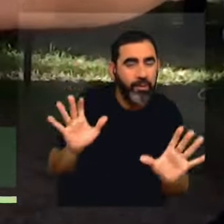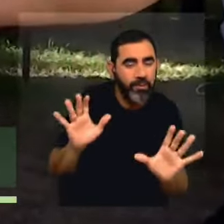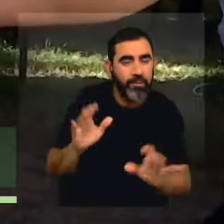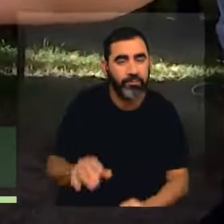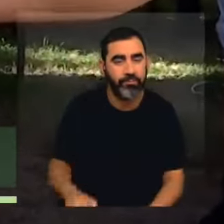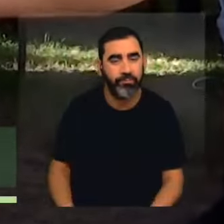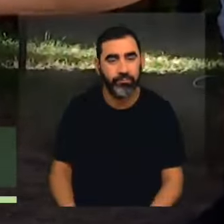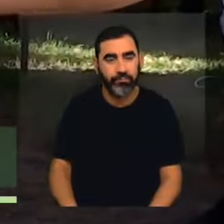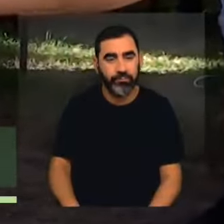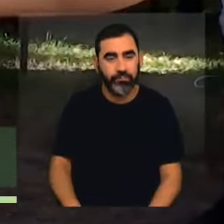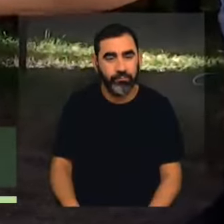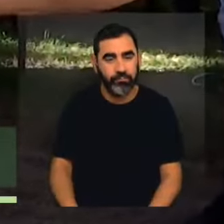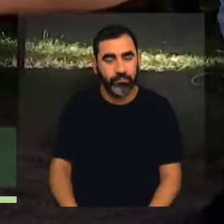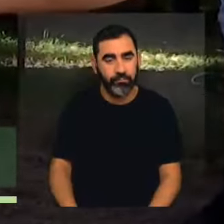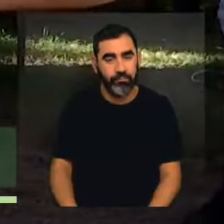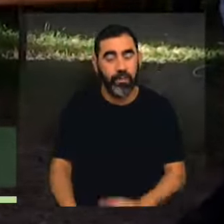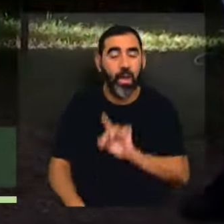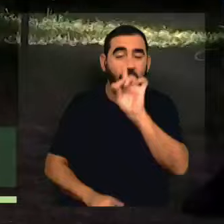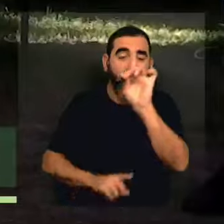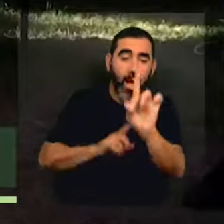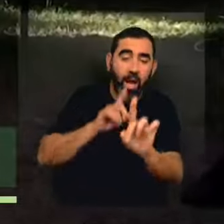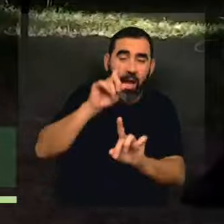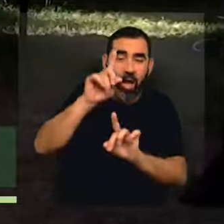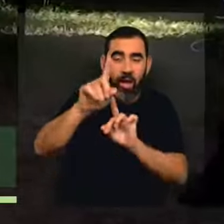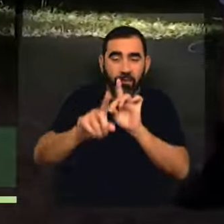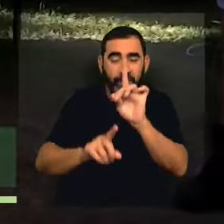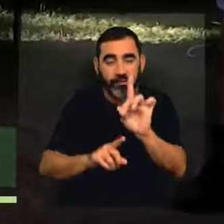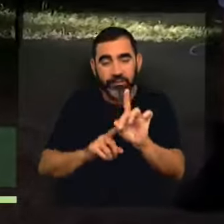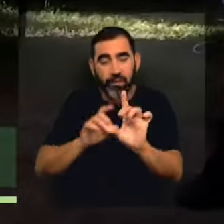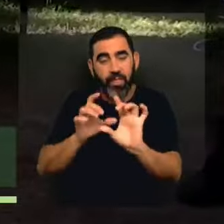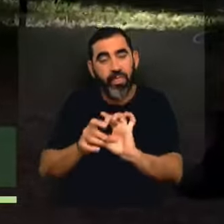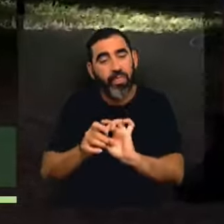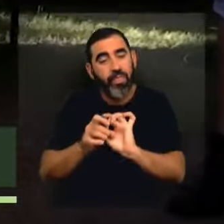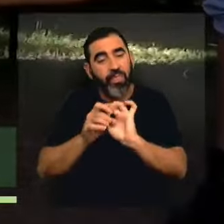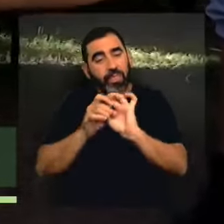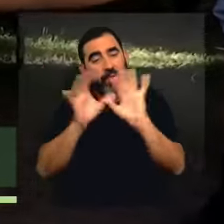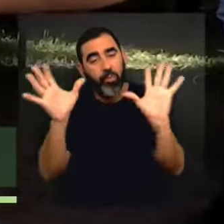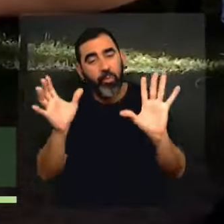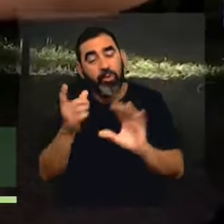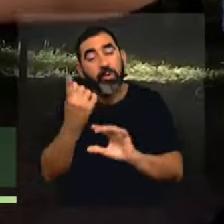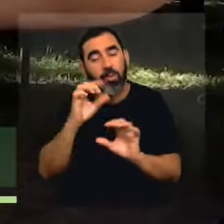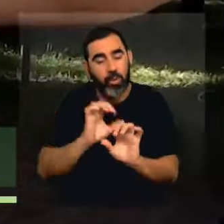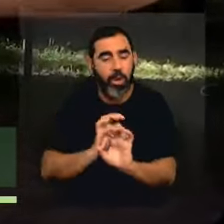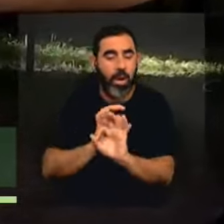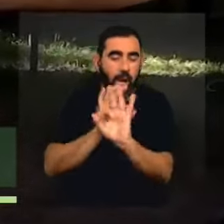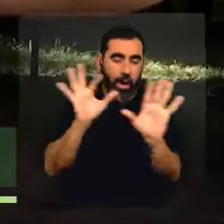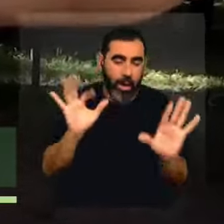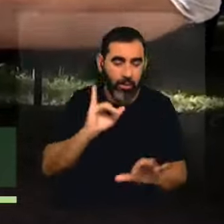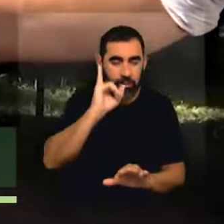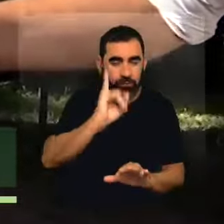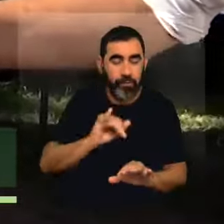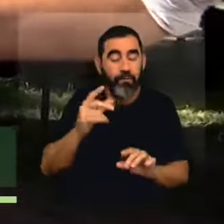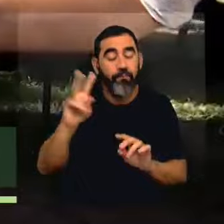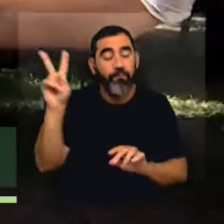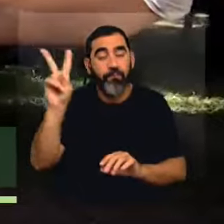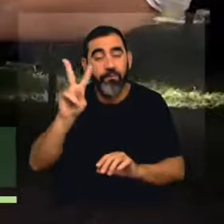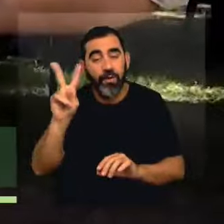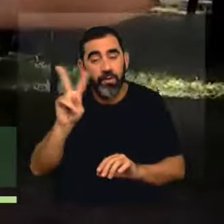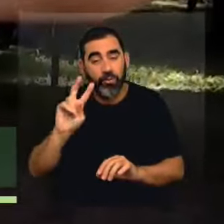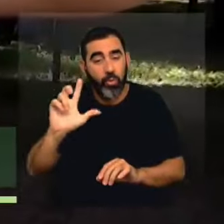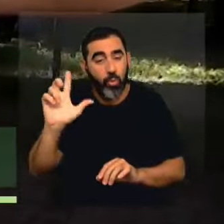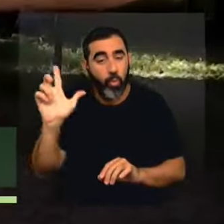eh A veces hay democracias lo que está claro que en Venezuela no